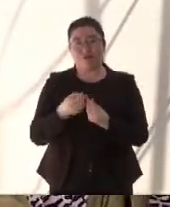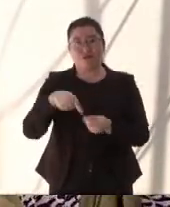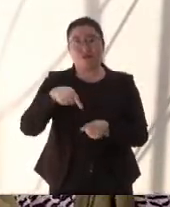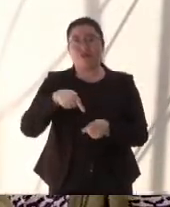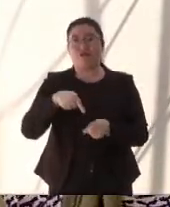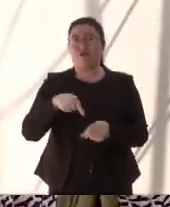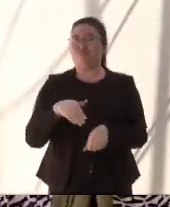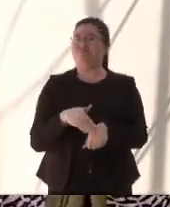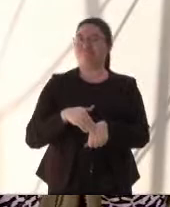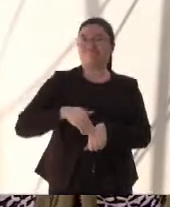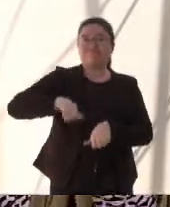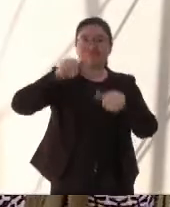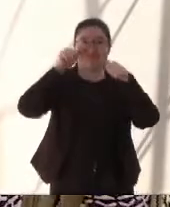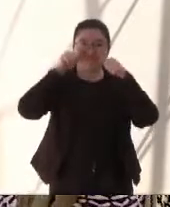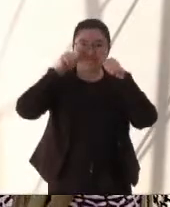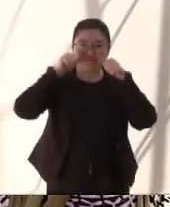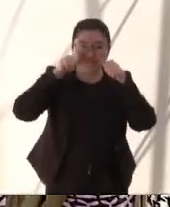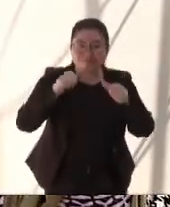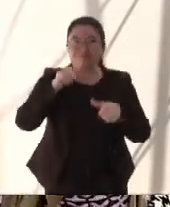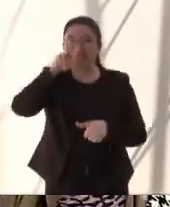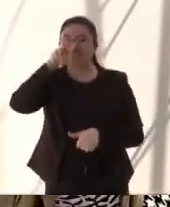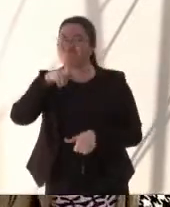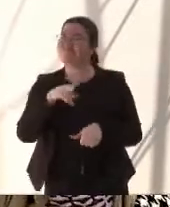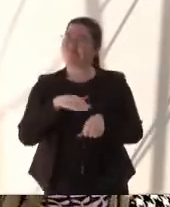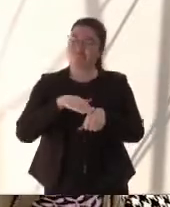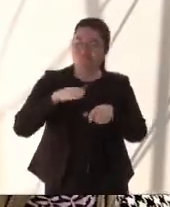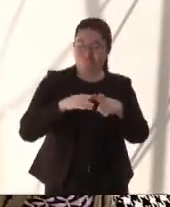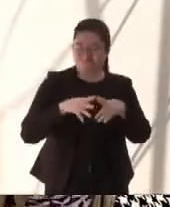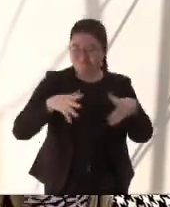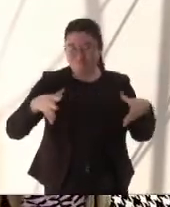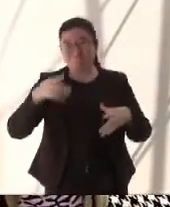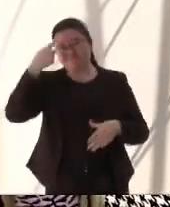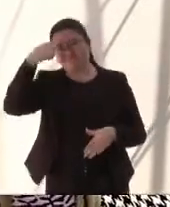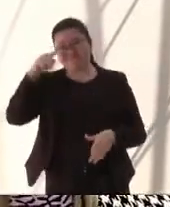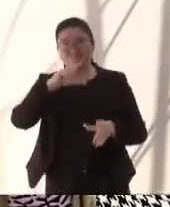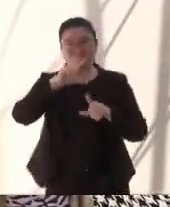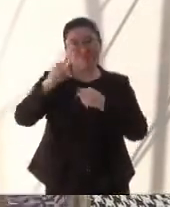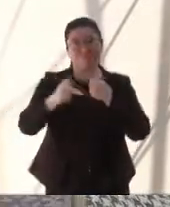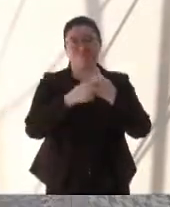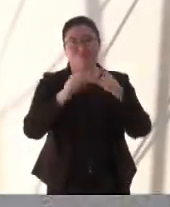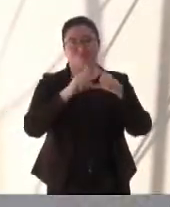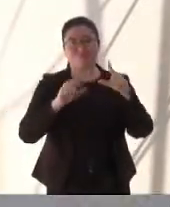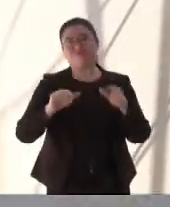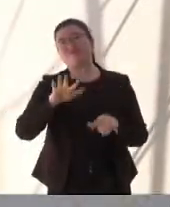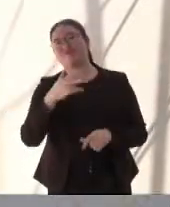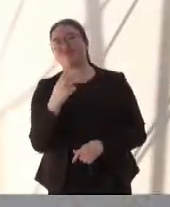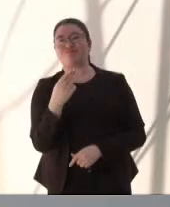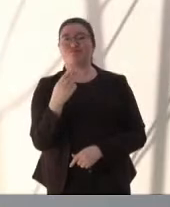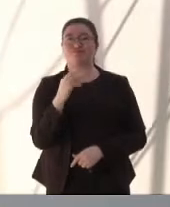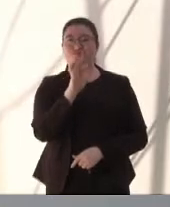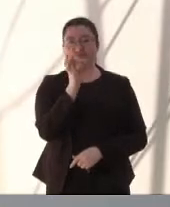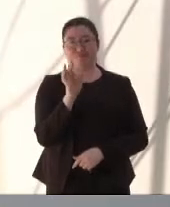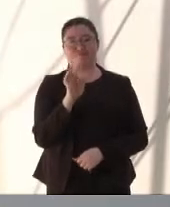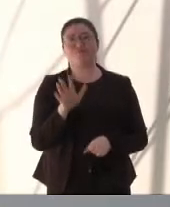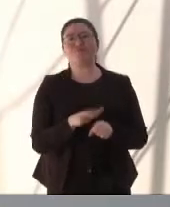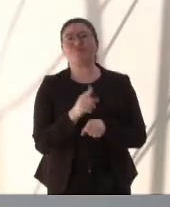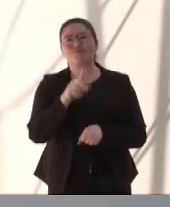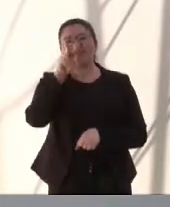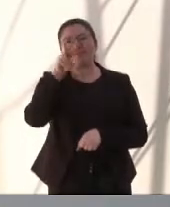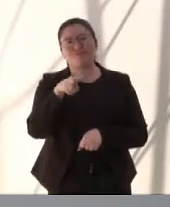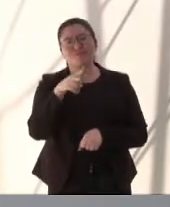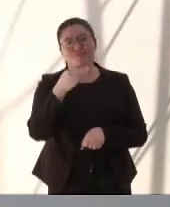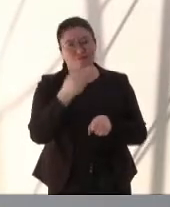capacidad que se tiene para atender a las mujeres en la ciudad y en el país, por lo menos en 25%, porque hay que señalar que con